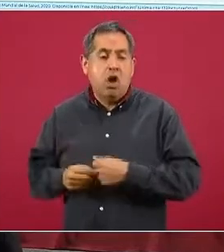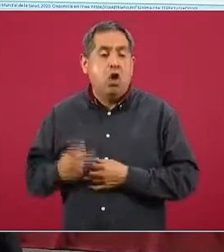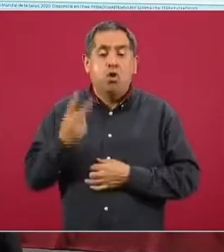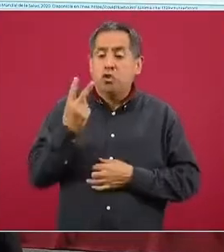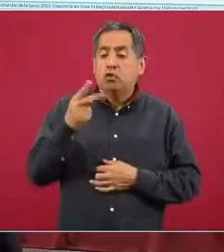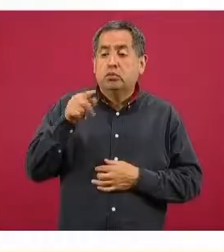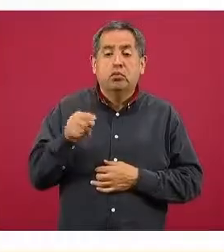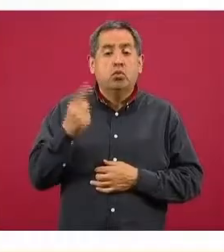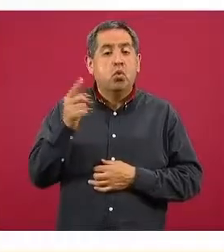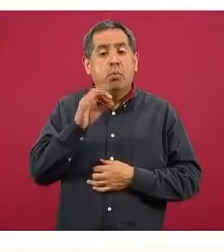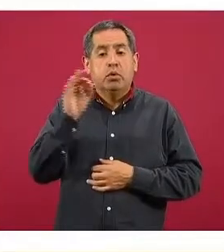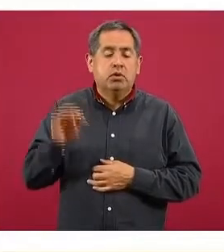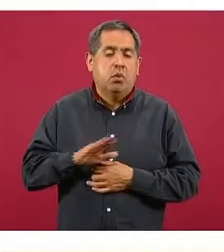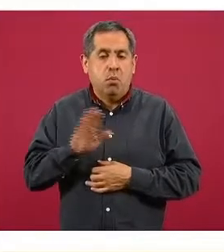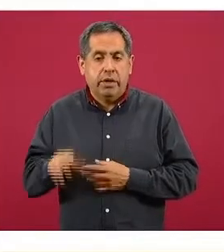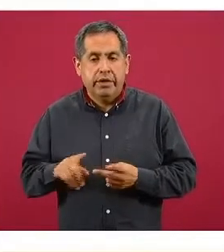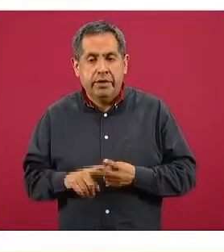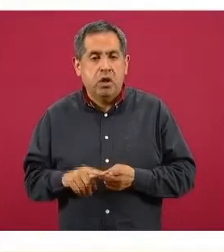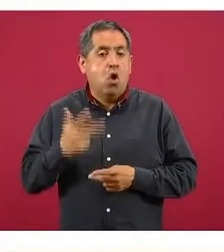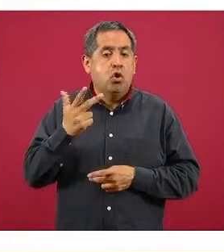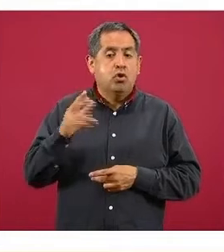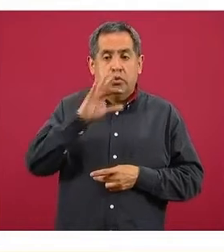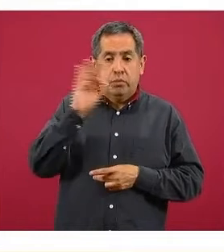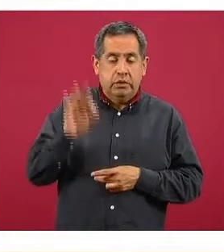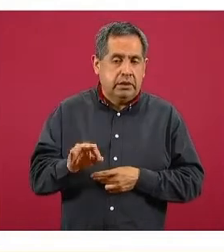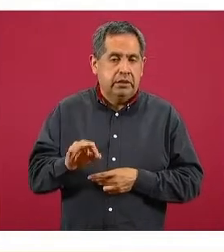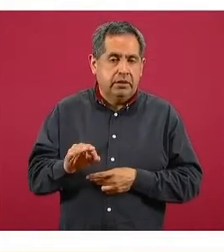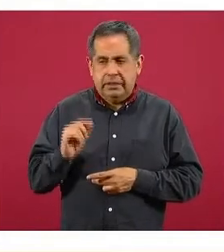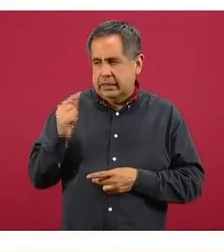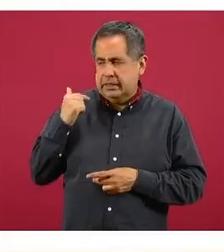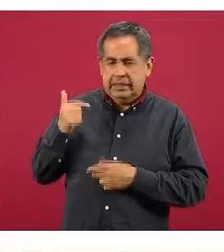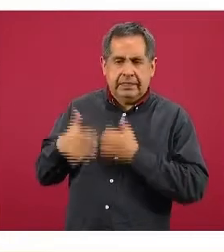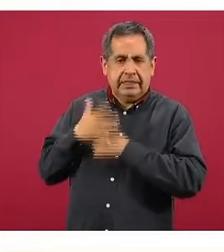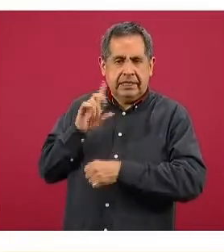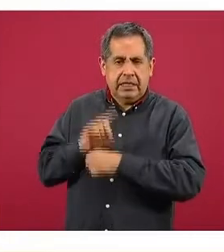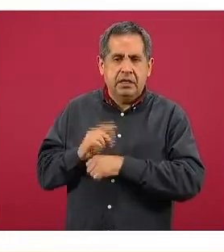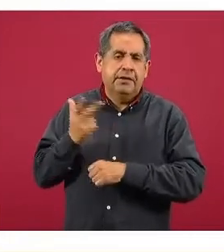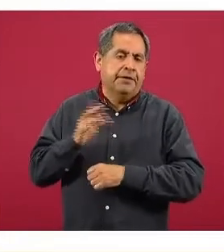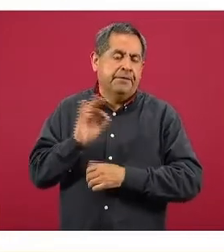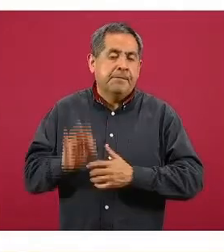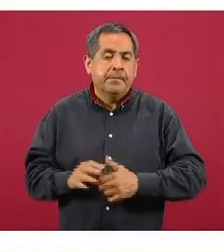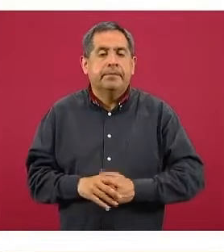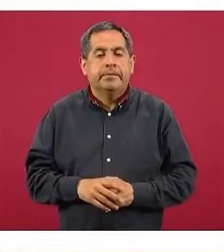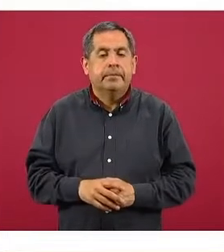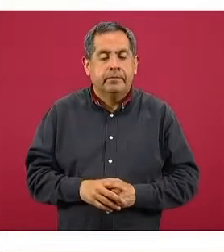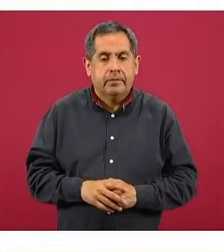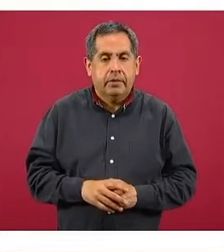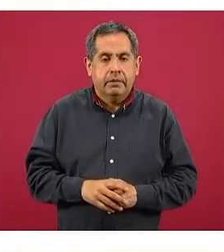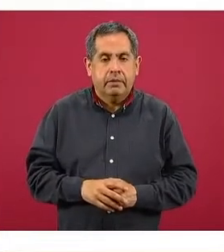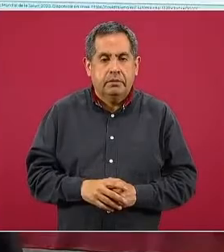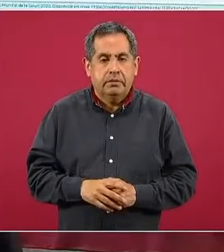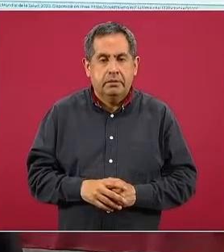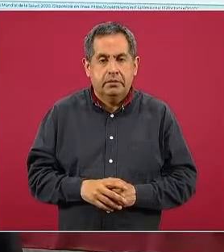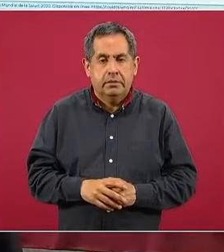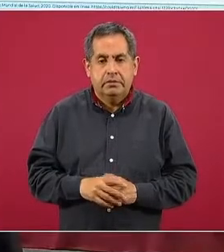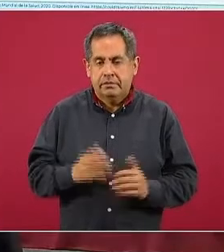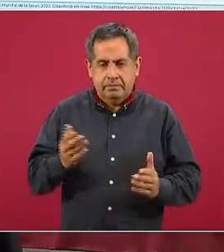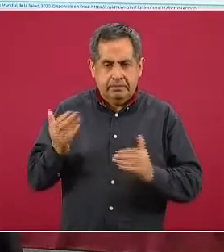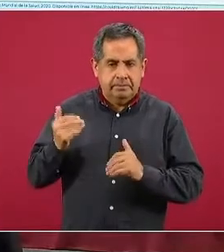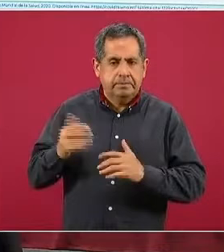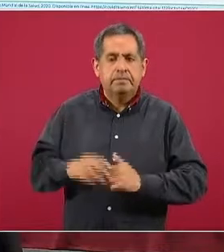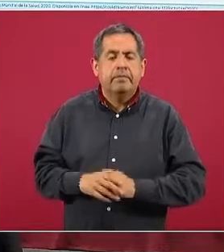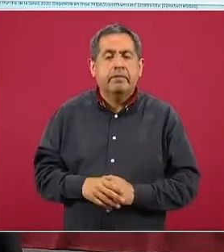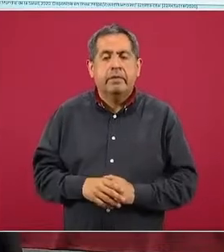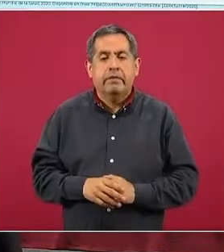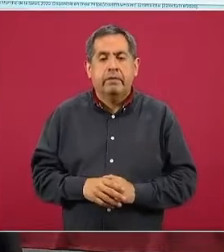2.1% es la letalidad y 8% de los casos son los de los últimos 15 días. Vamos a ver la siguiente gráfica,